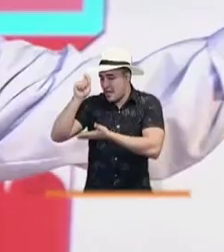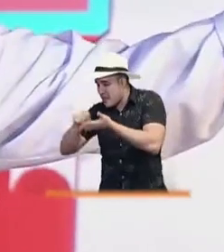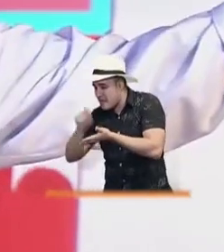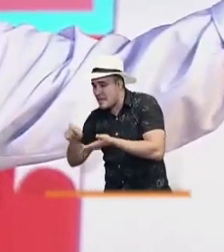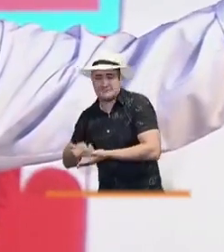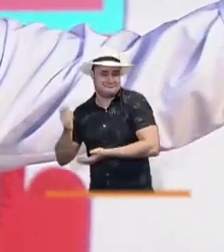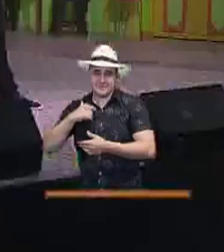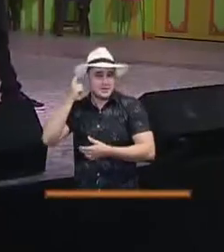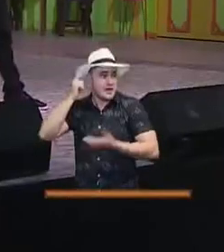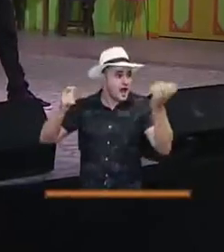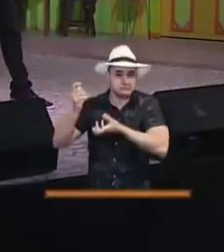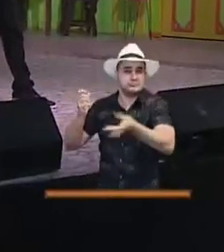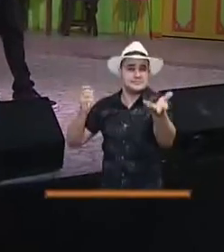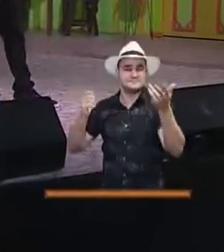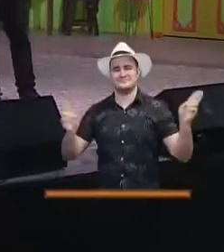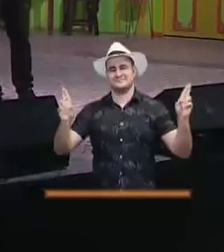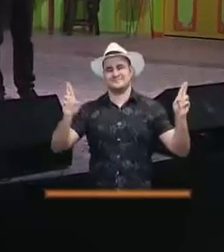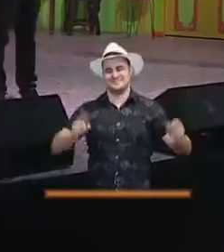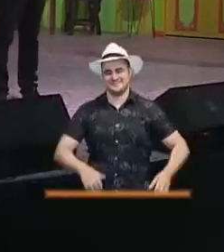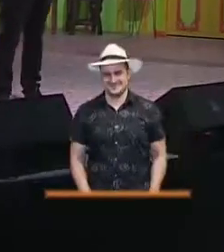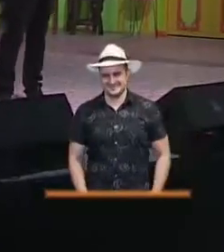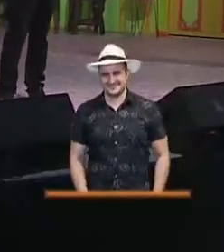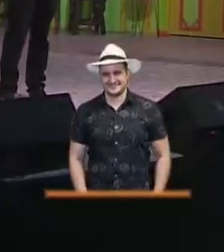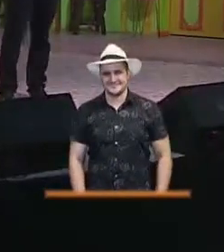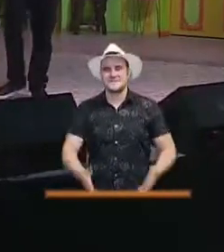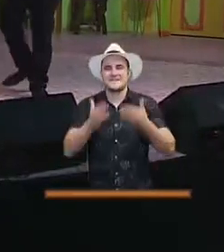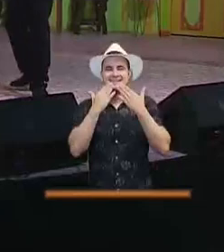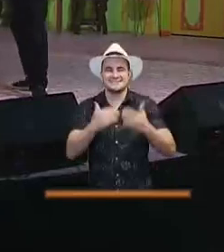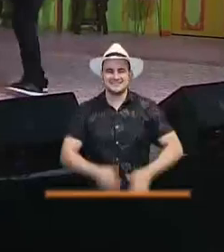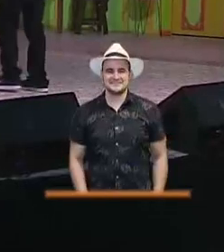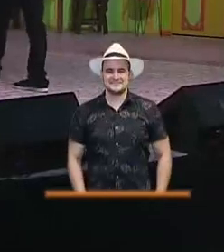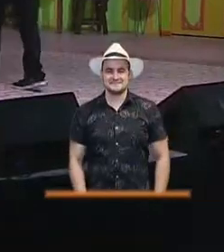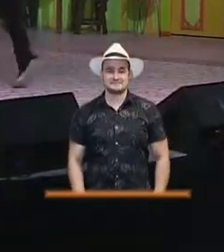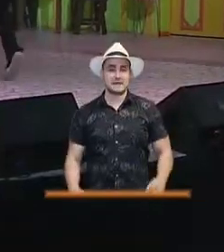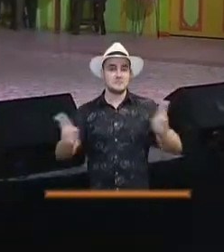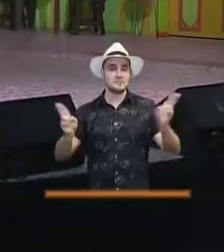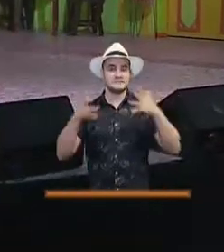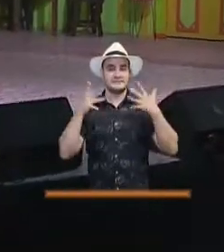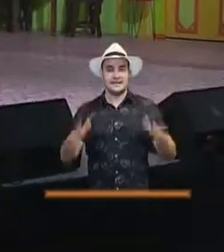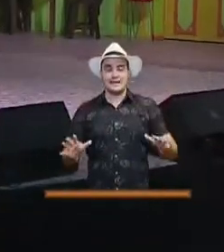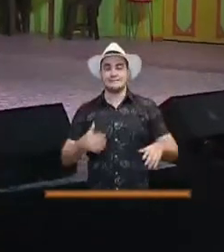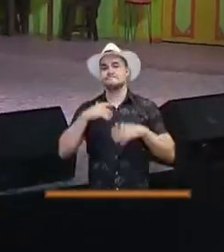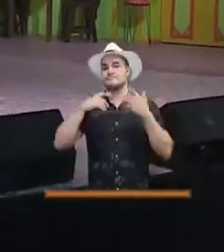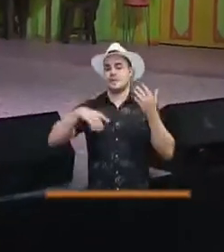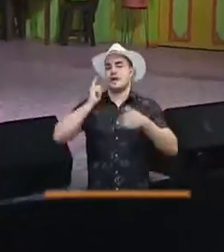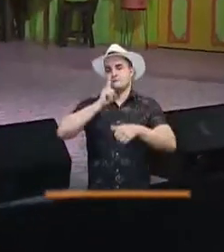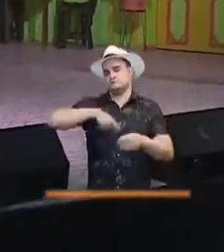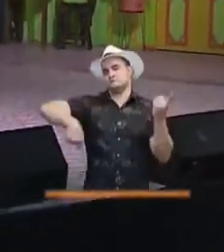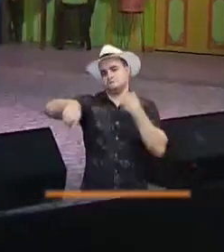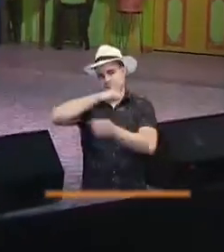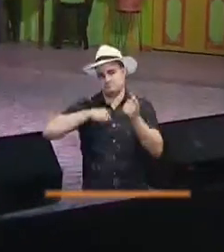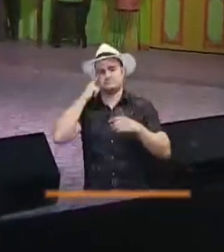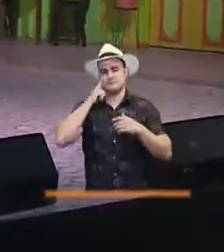tiro caliente. El mucha... Muchas gracias. Suena, suena la campana y termina esta ronda. Y